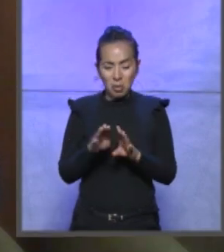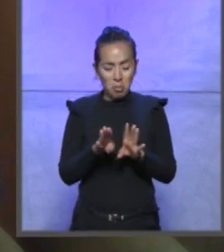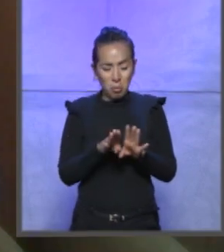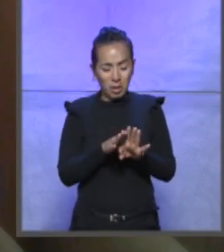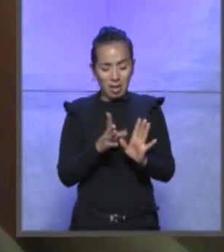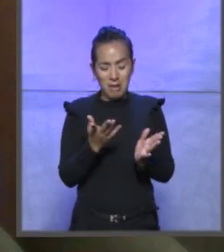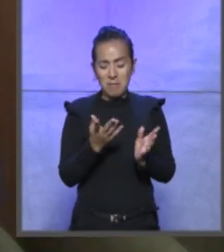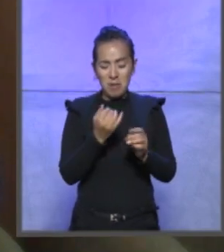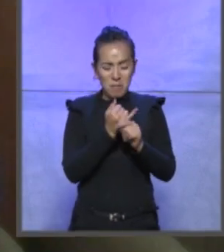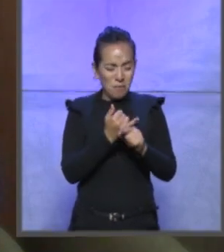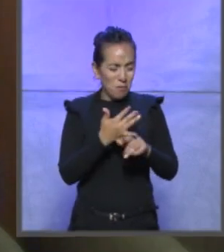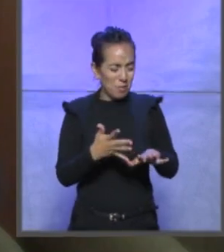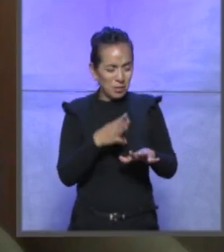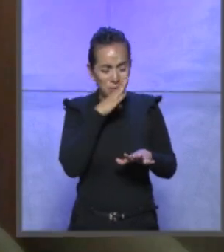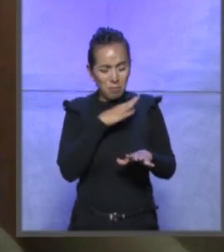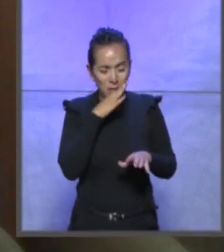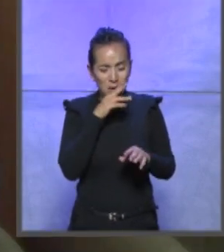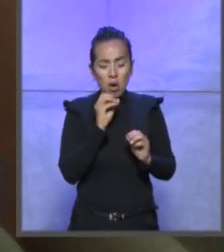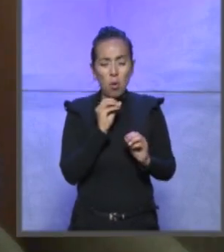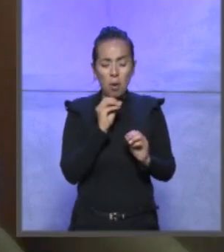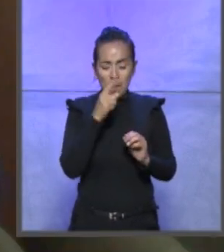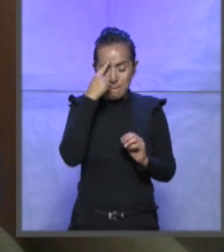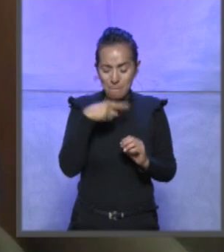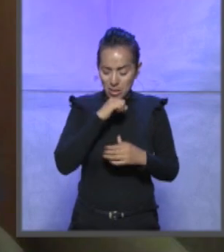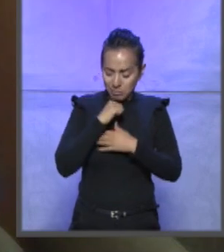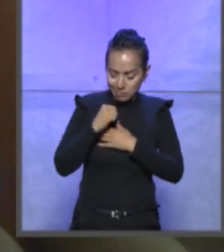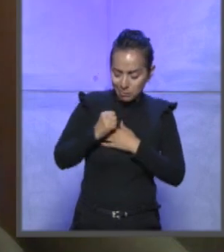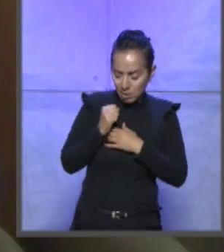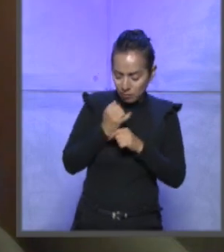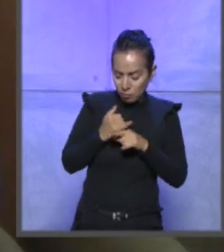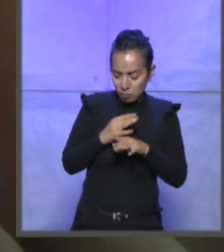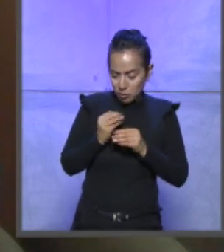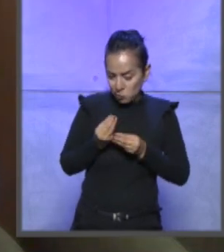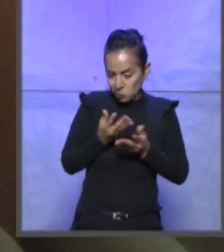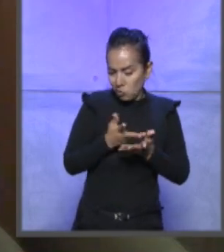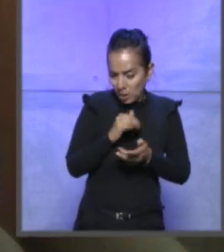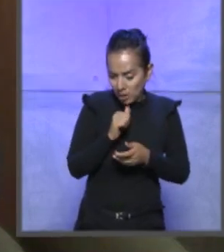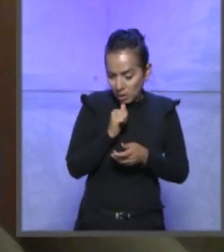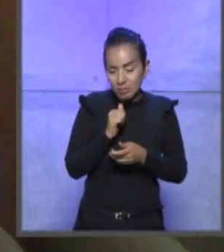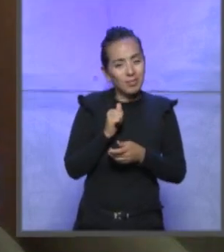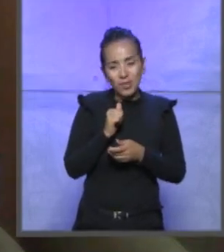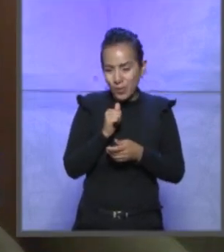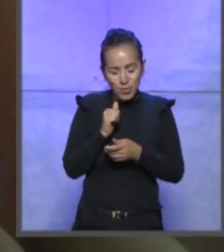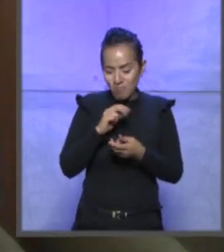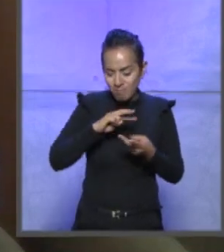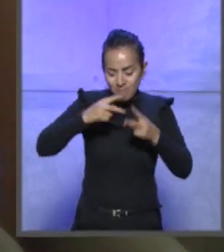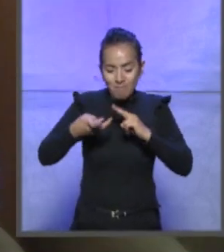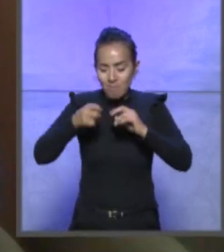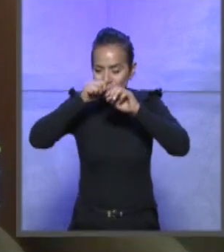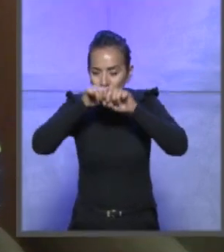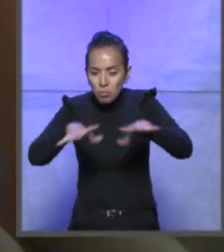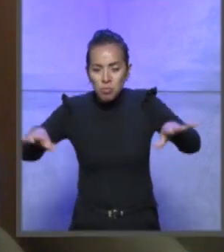para desinformar, pero no para guardarse la información, sino al contrario, para divulgarla. Y especialmente